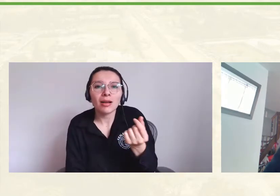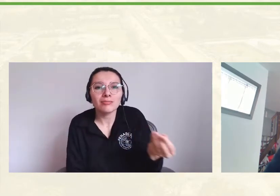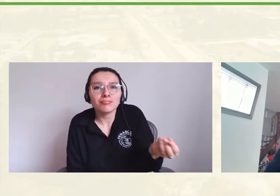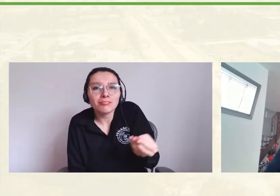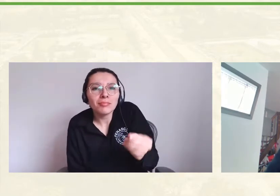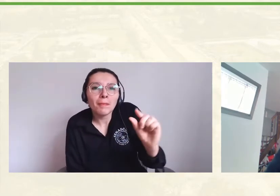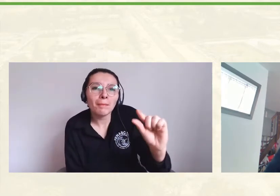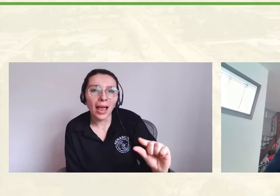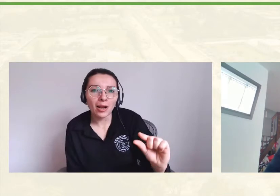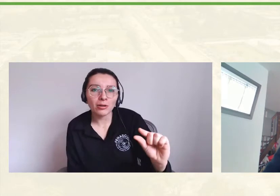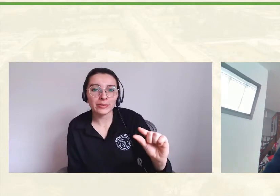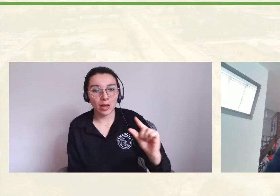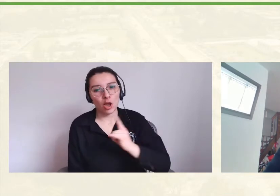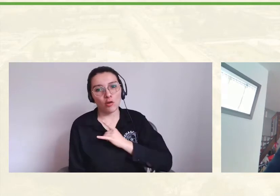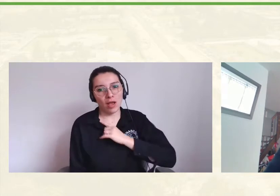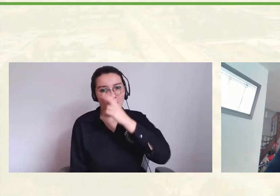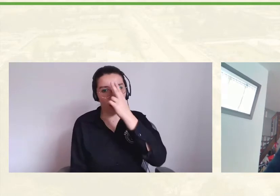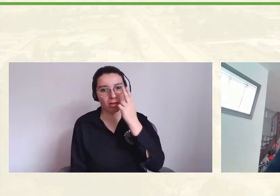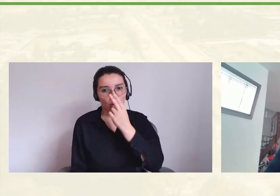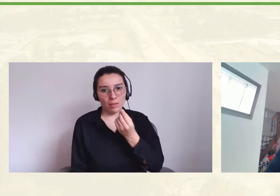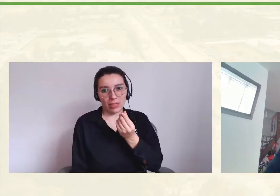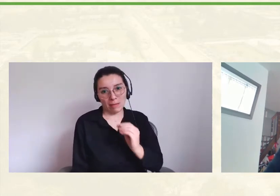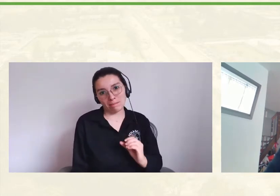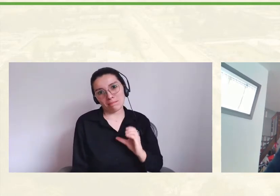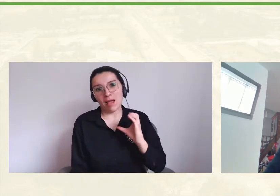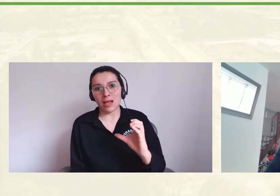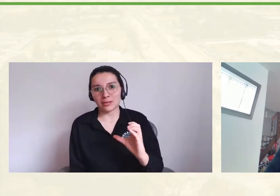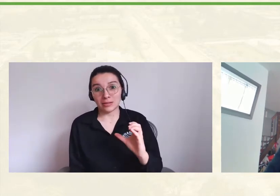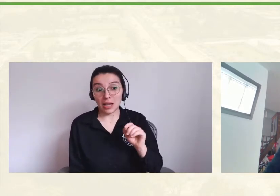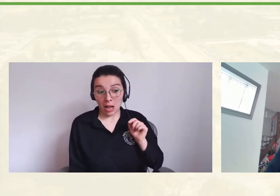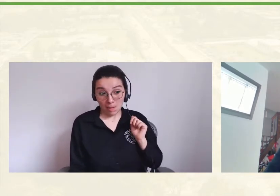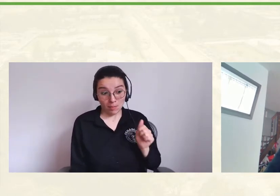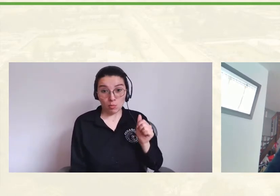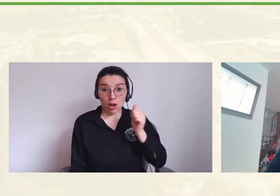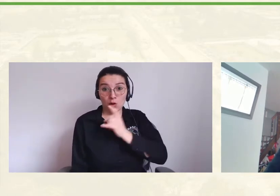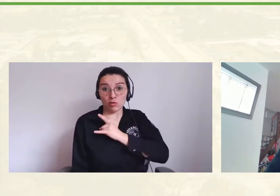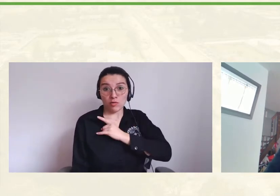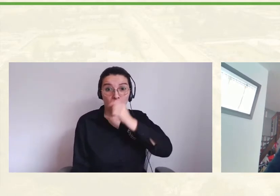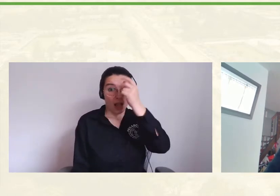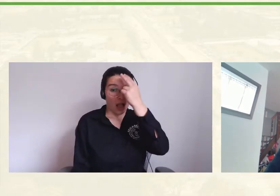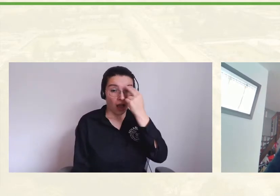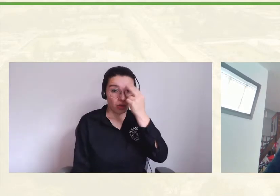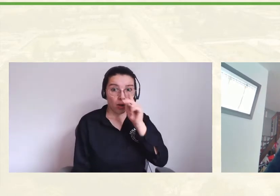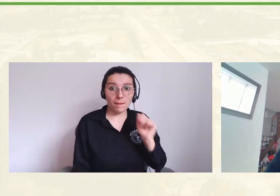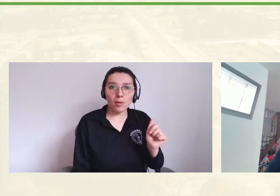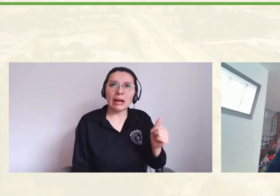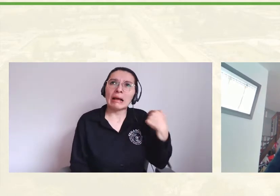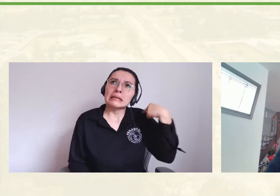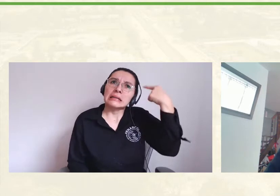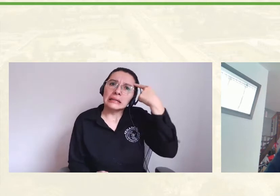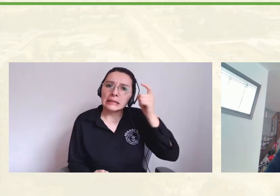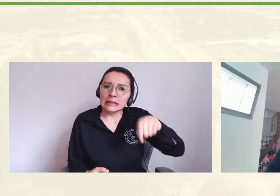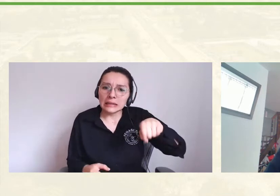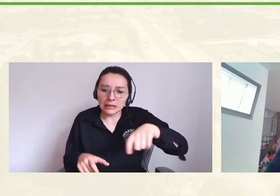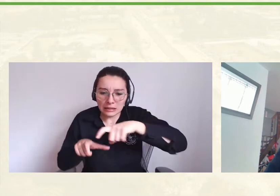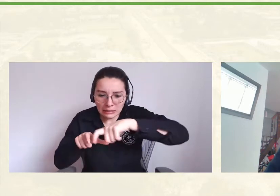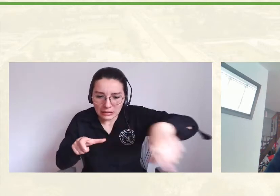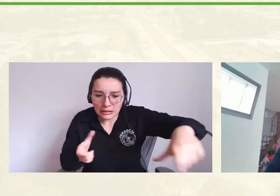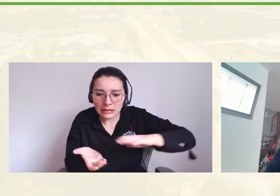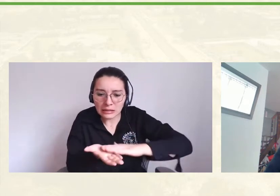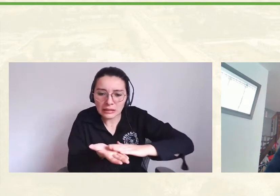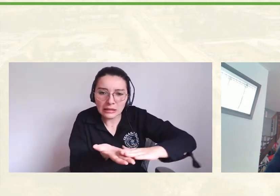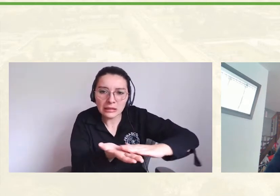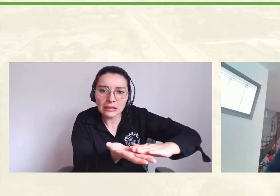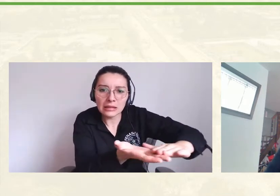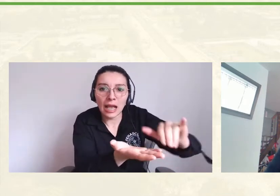aportó mucho más, fue el que primero se acercó a postular el proyecto y finalmente se construyeron estos andenes y estas vías. También